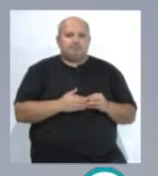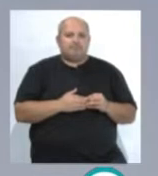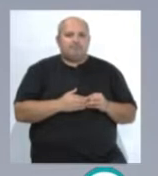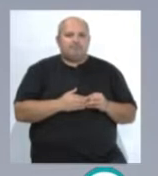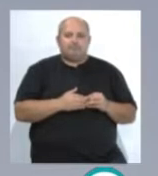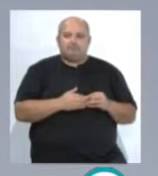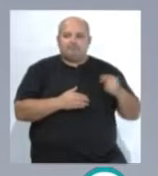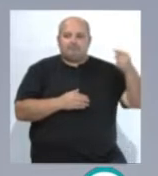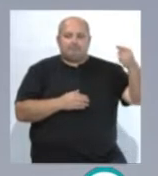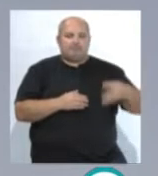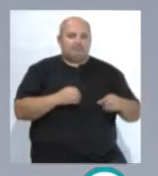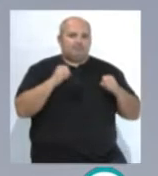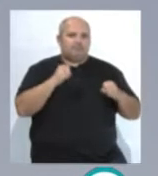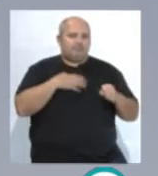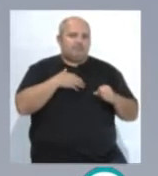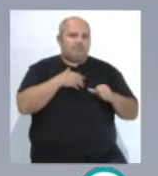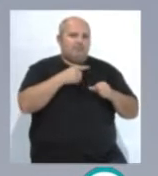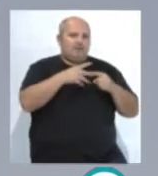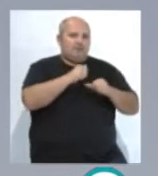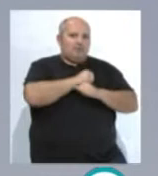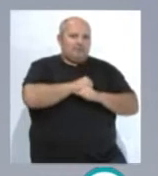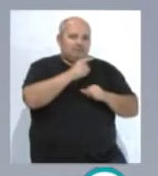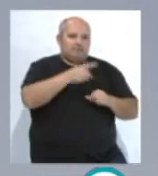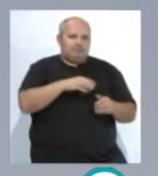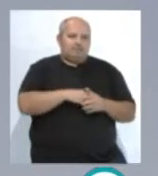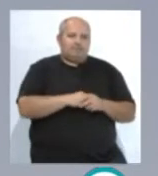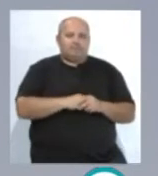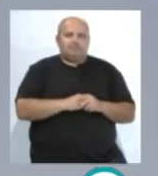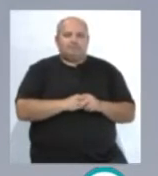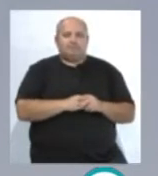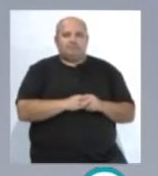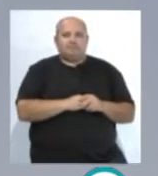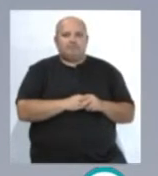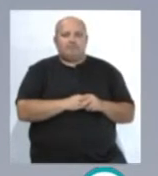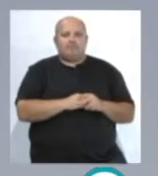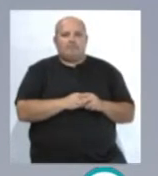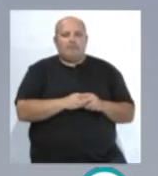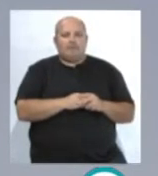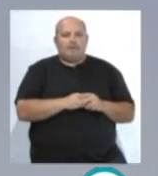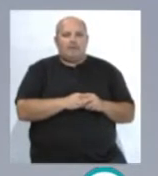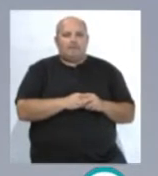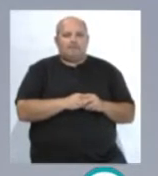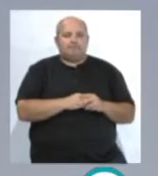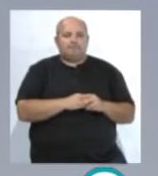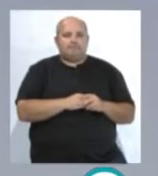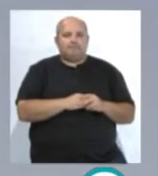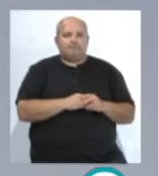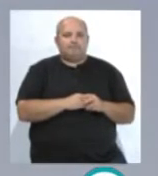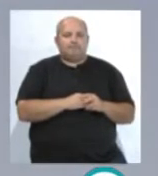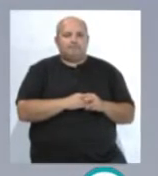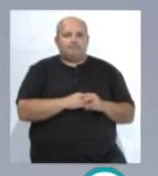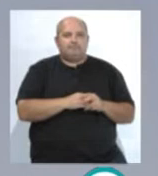estaba expulsado, con Montoro en el doble pivote, Vadillo en la banda derecha, Antonio Puerta en la banda izquierda, Fede Vico de enganche